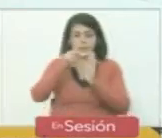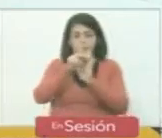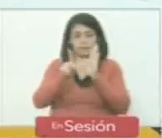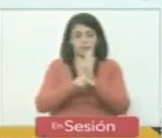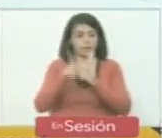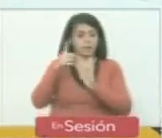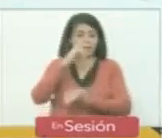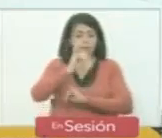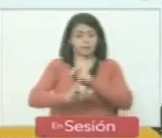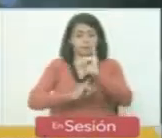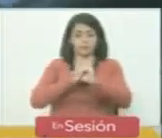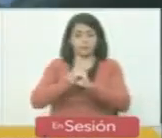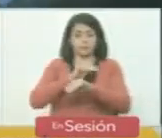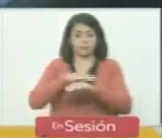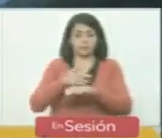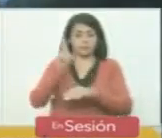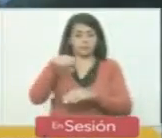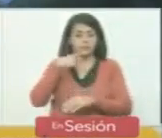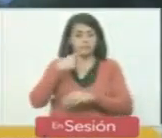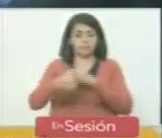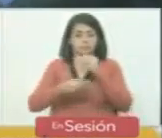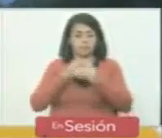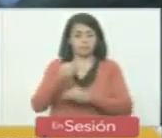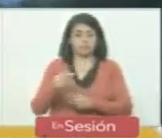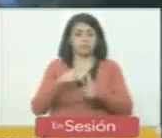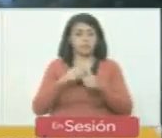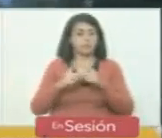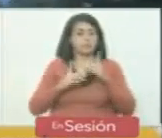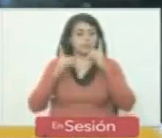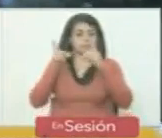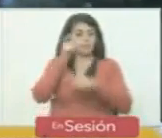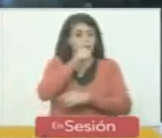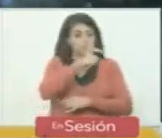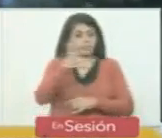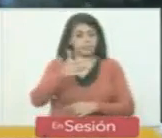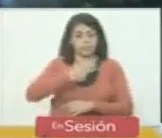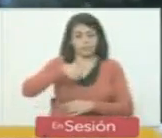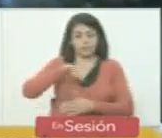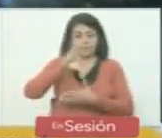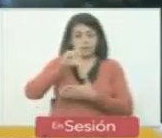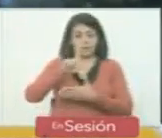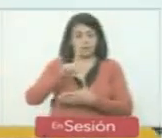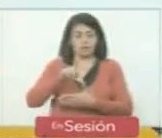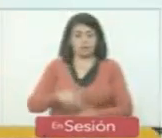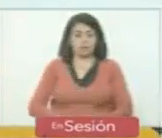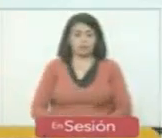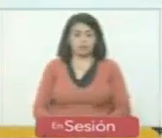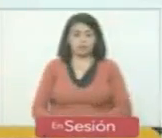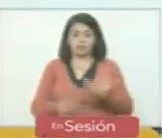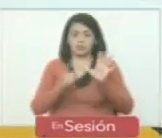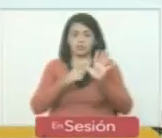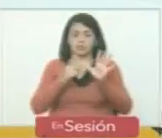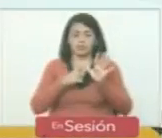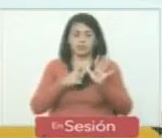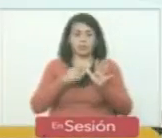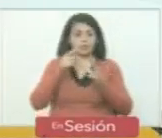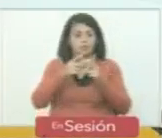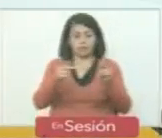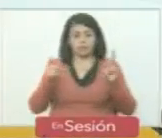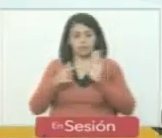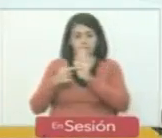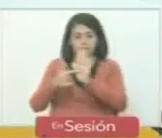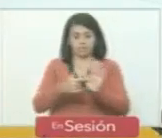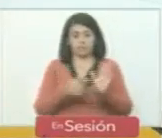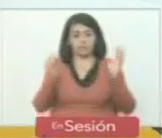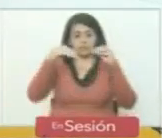del derecho internacional, así como a la dignidad de los pueblos de nuestra América Latina. Quinto, publicar el